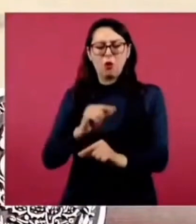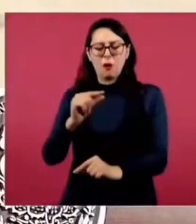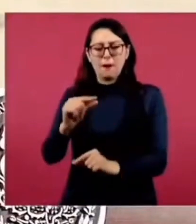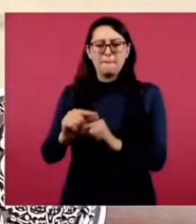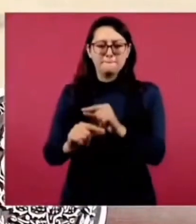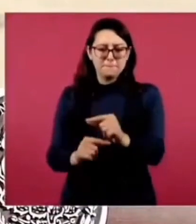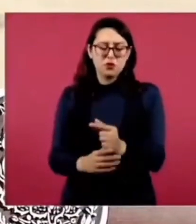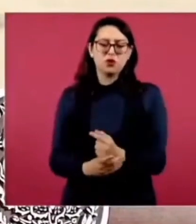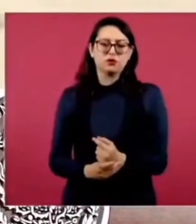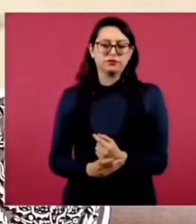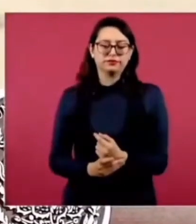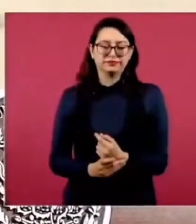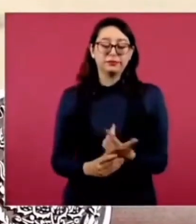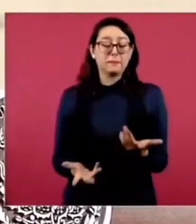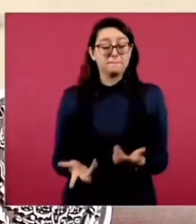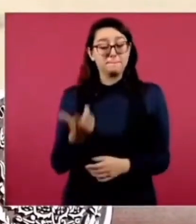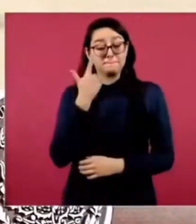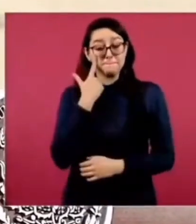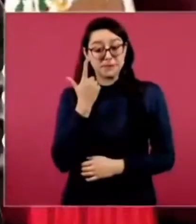para los jóvenes.